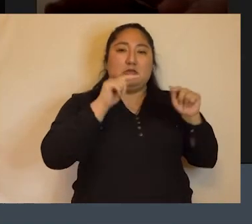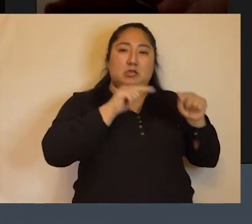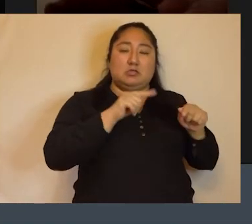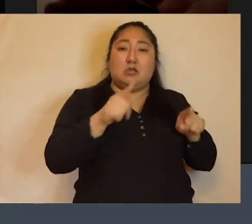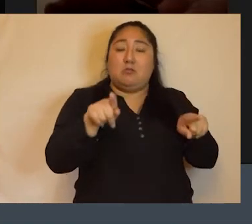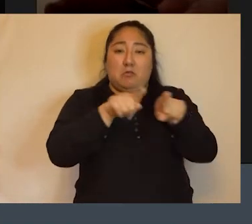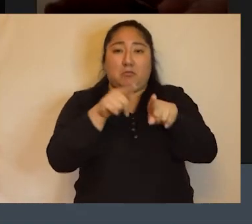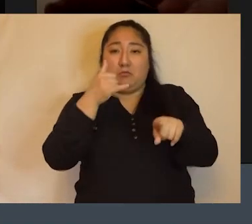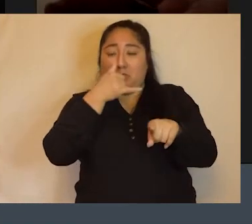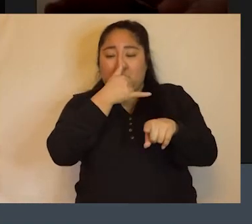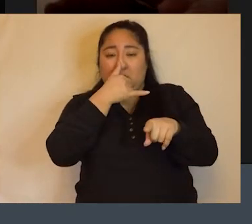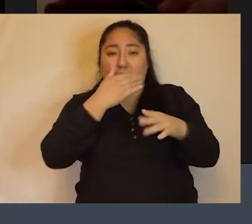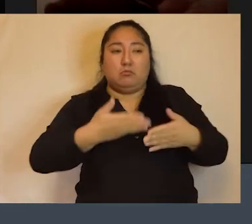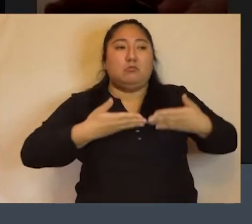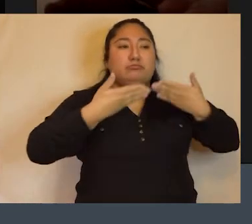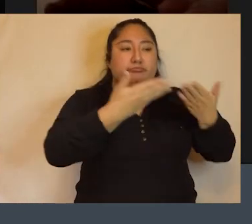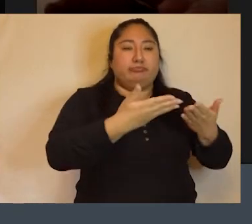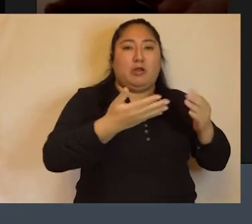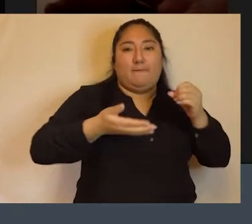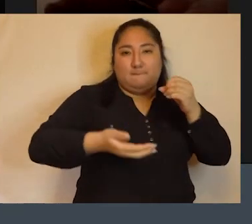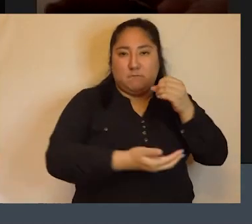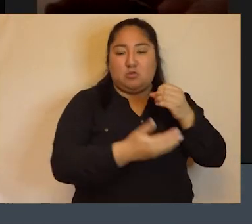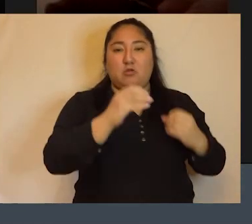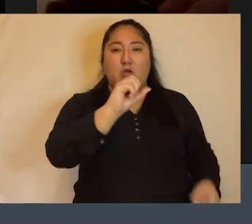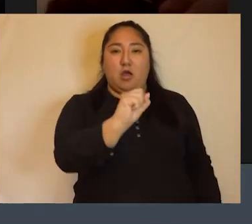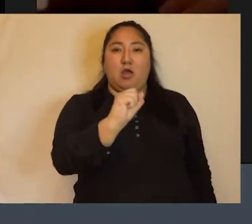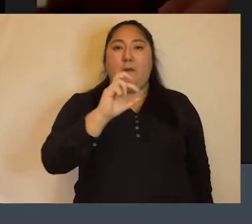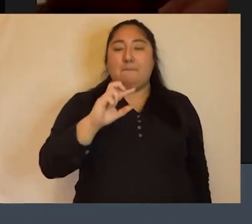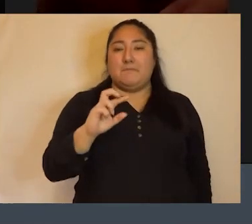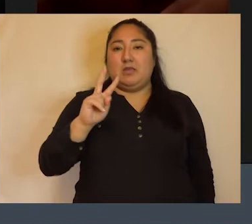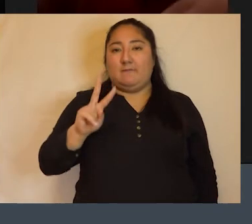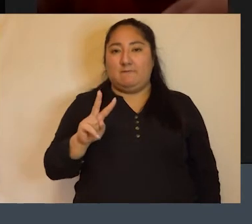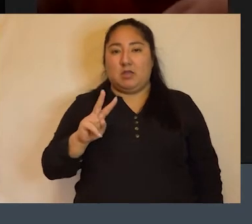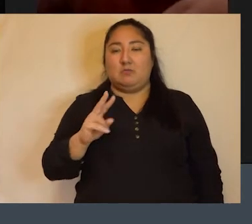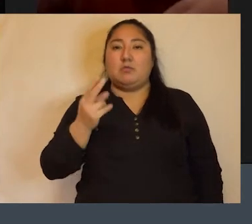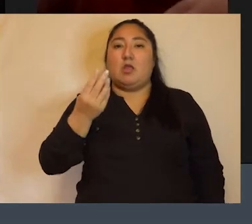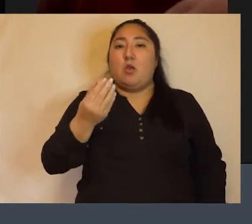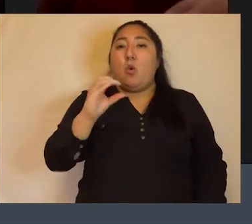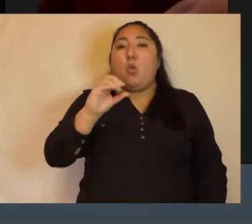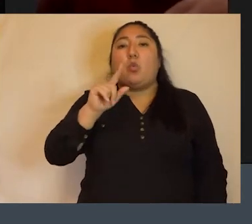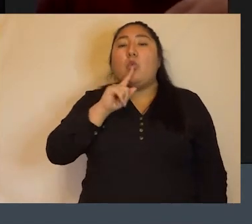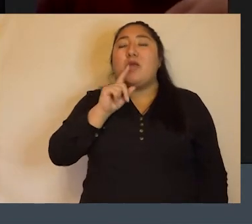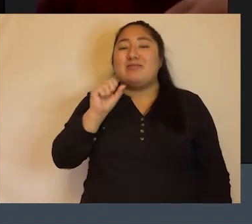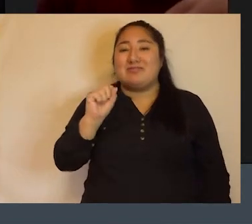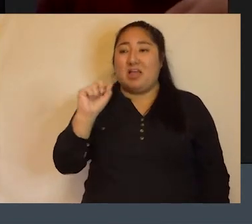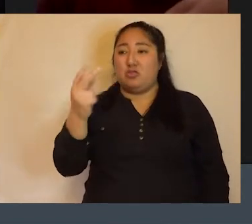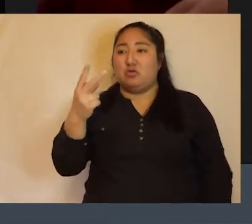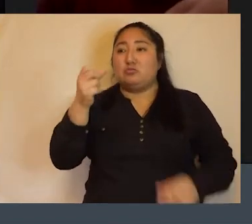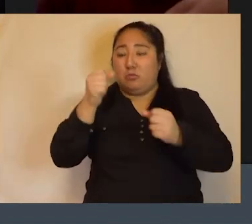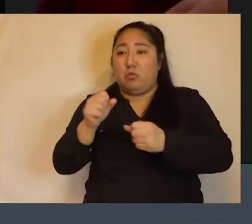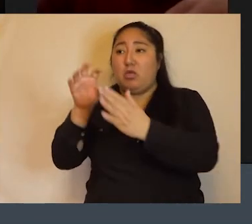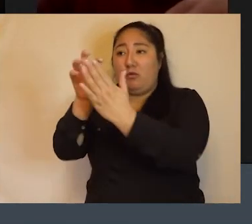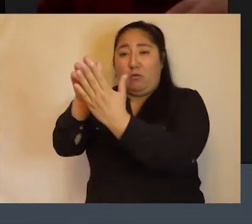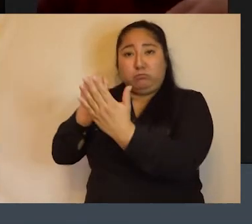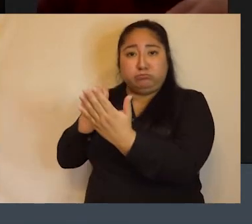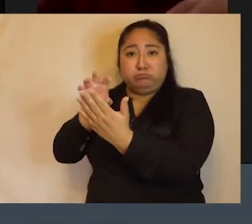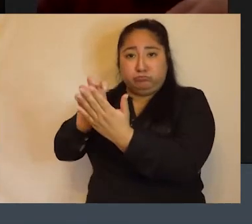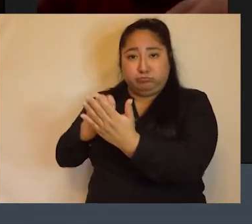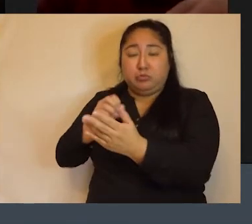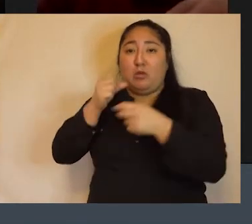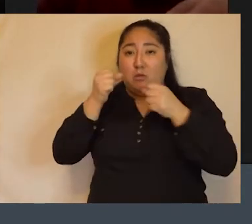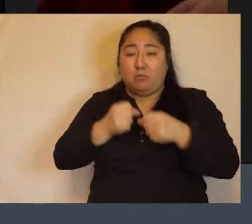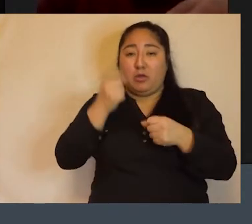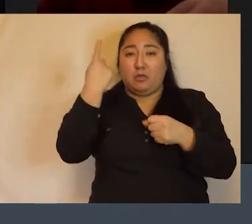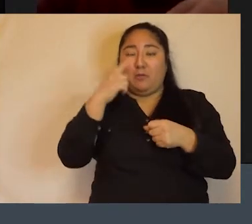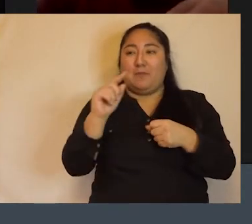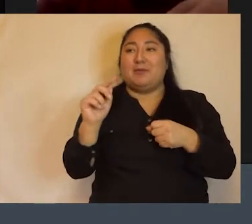rentabilidad, pero al mismo tiempo la disponibilidad de los fondos. El APB y la cuenta 2 permiten retirar, pero tienen costos